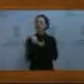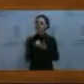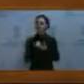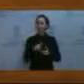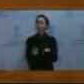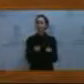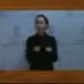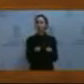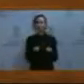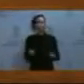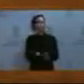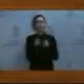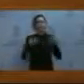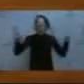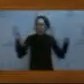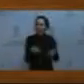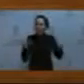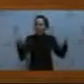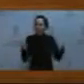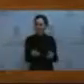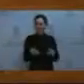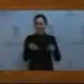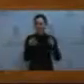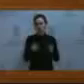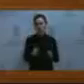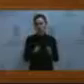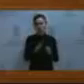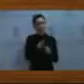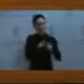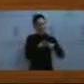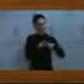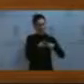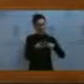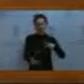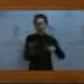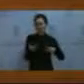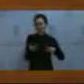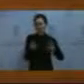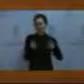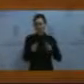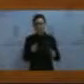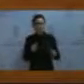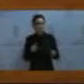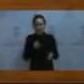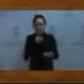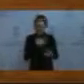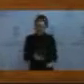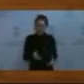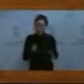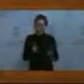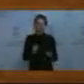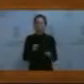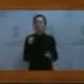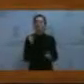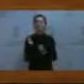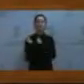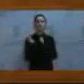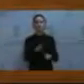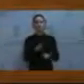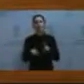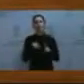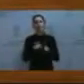dos de los ejes sobre los que debe pivotar toda la actuación administrativa. Este hecho no solo repercutirá favorablemente en la